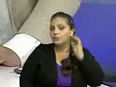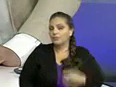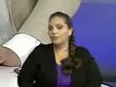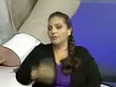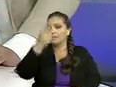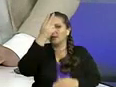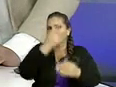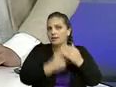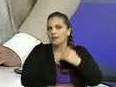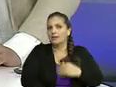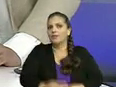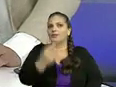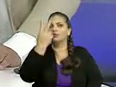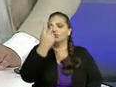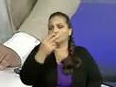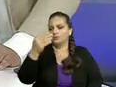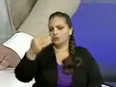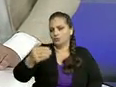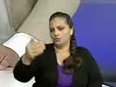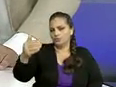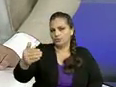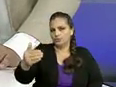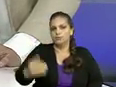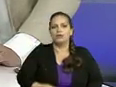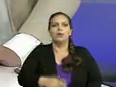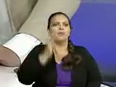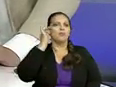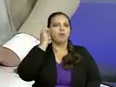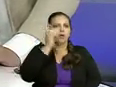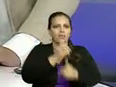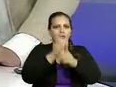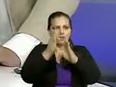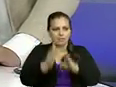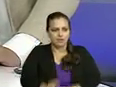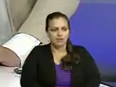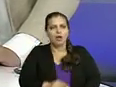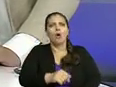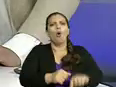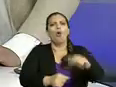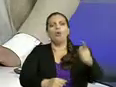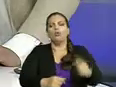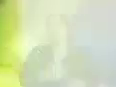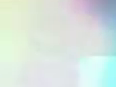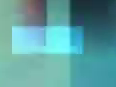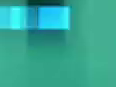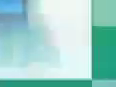con discapacidad para llevarlos a vender caramelos en los semáforos.